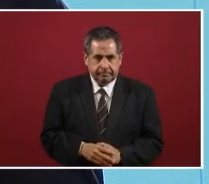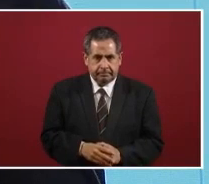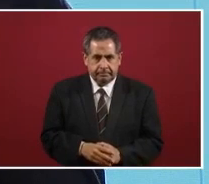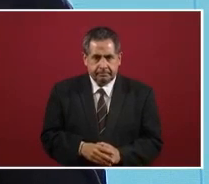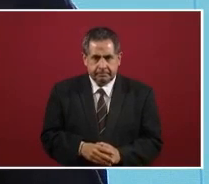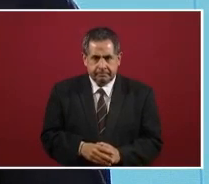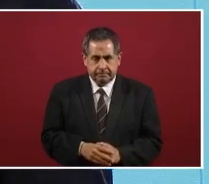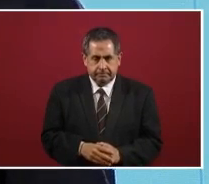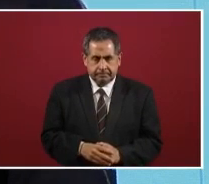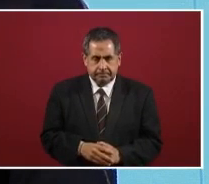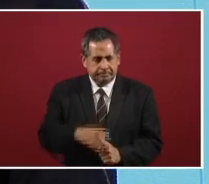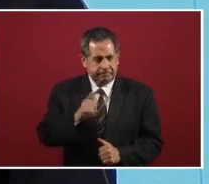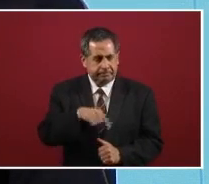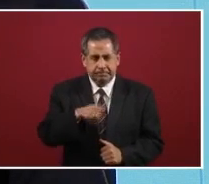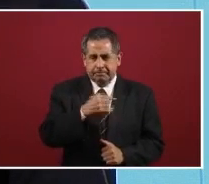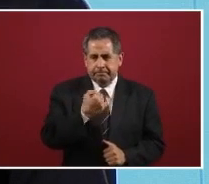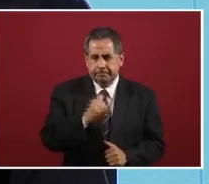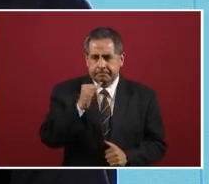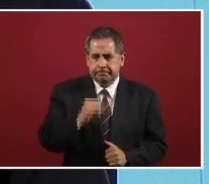absurdo.